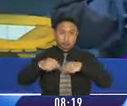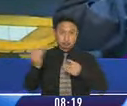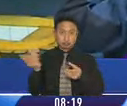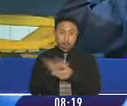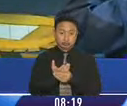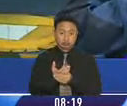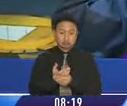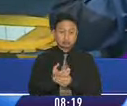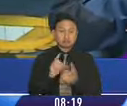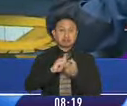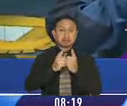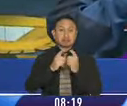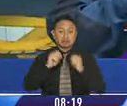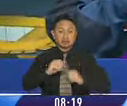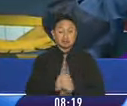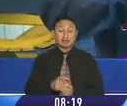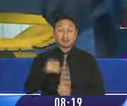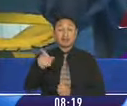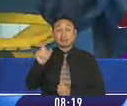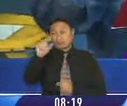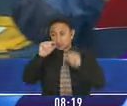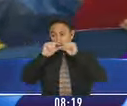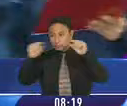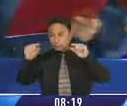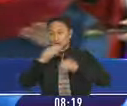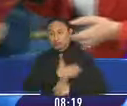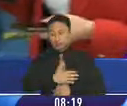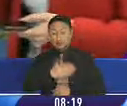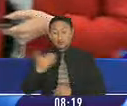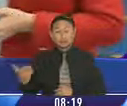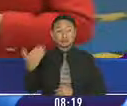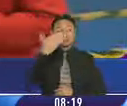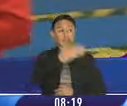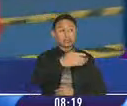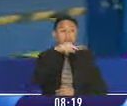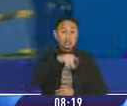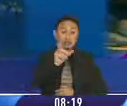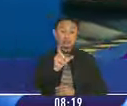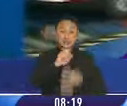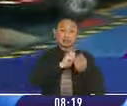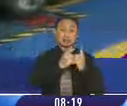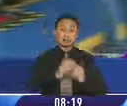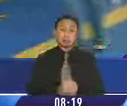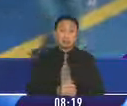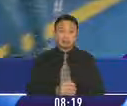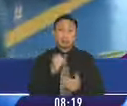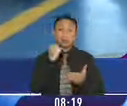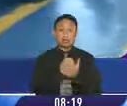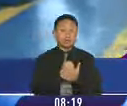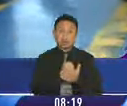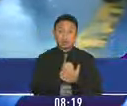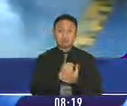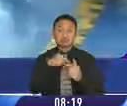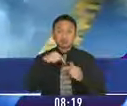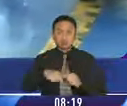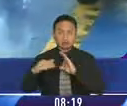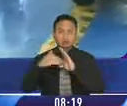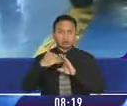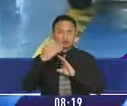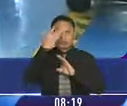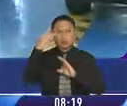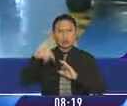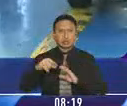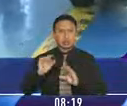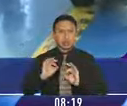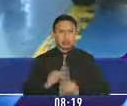requiere cambiar la especie, le va a decir en el texto, por favor, acérquese, debe cambiar la especie. Y si no está matriculado, también le dicen el motivo por el cual no ha